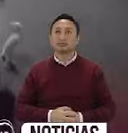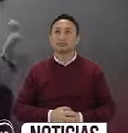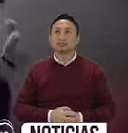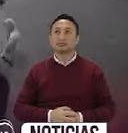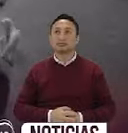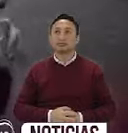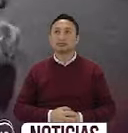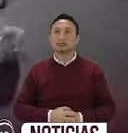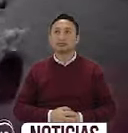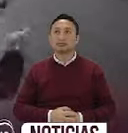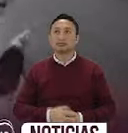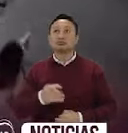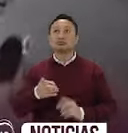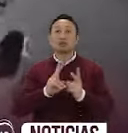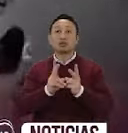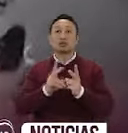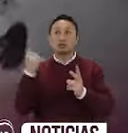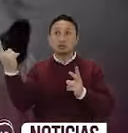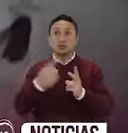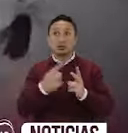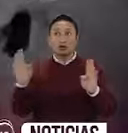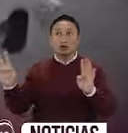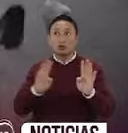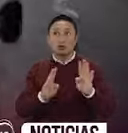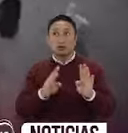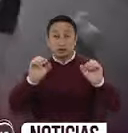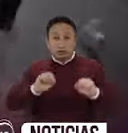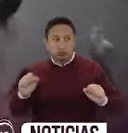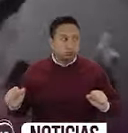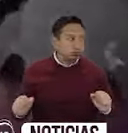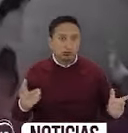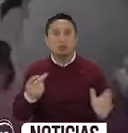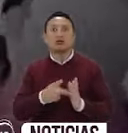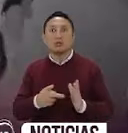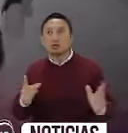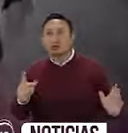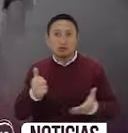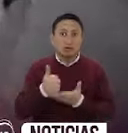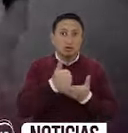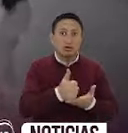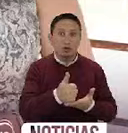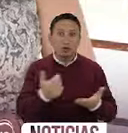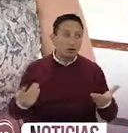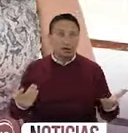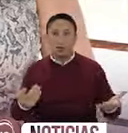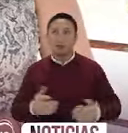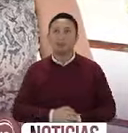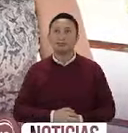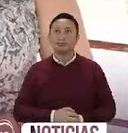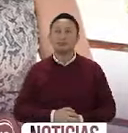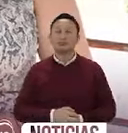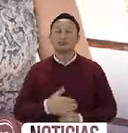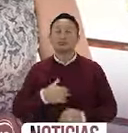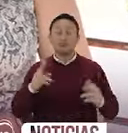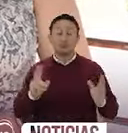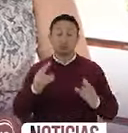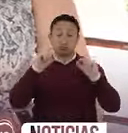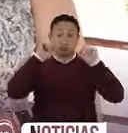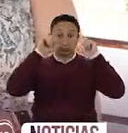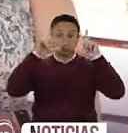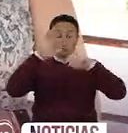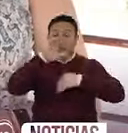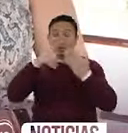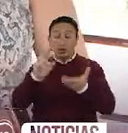que movilizó a los vecinos del barrio, quienes valientes salieron en auxilio de la familia. Nos levantamos todos los vecinos